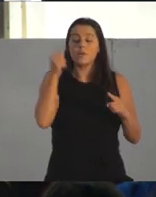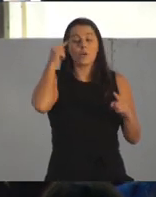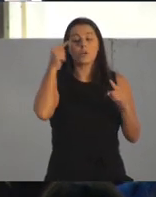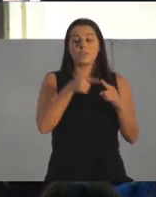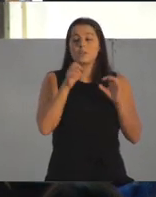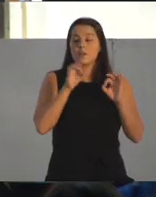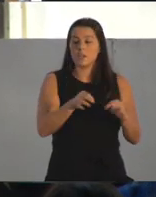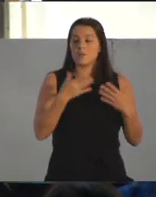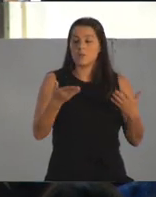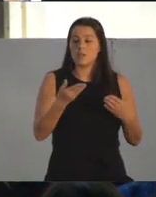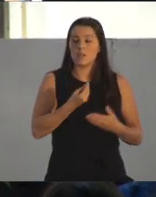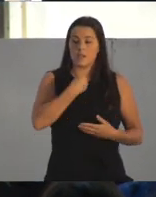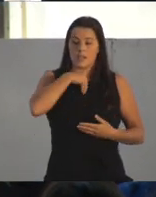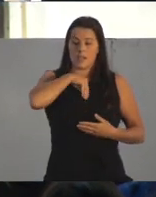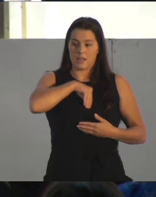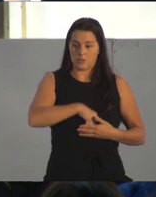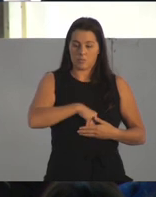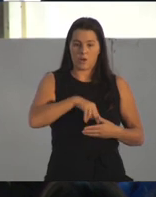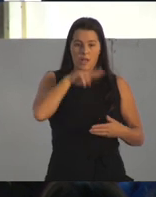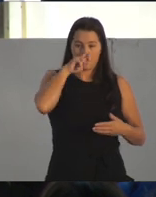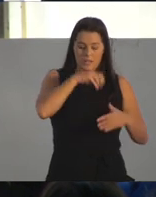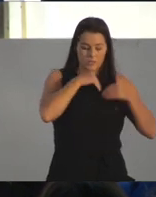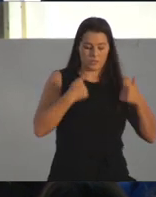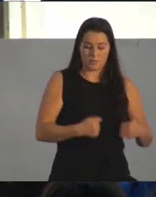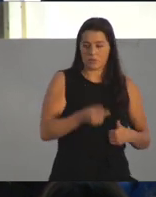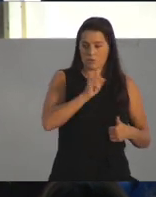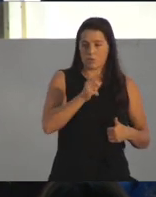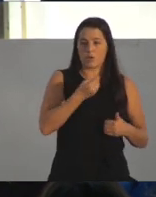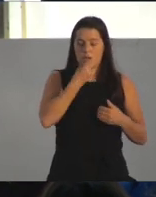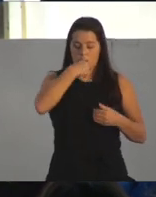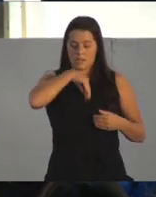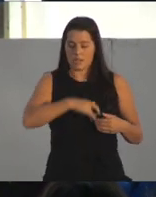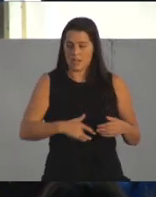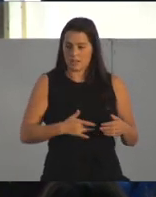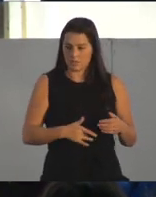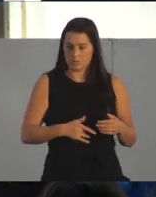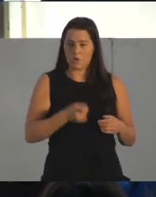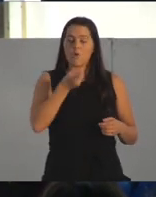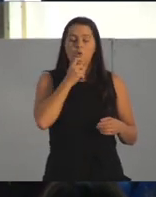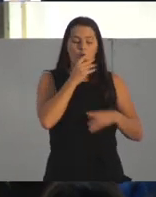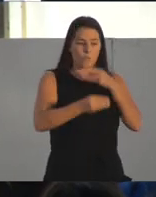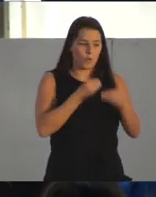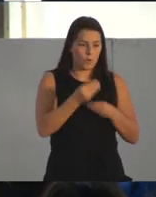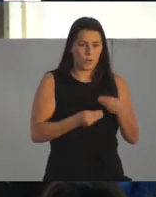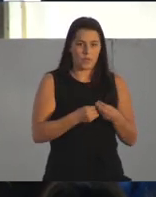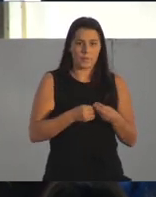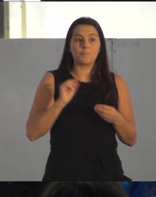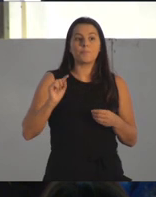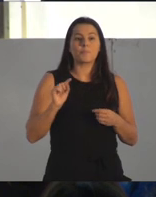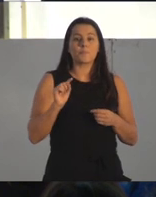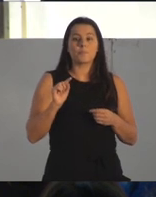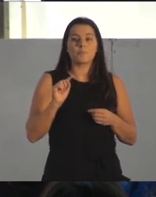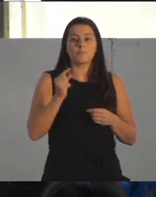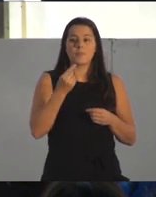al estómago y no pase a la vía aérea. ¿Cómo lo hace nuestro cuerpo? De varias maneras. Por un lado, se eleva el velo